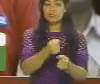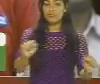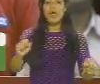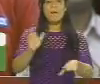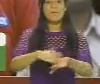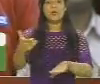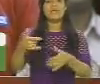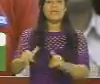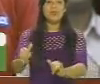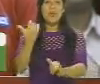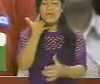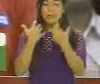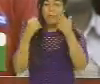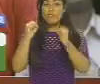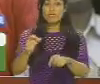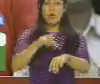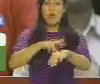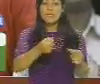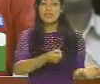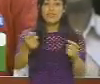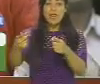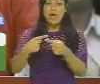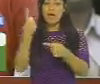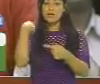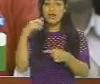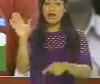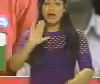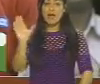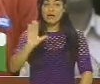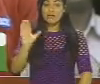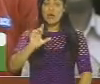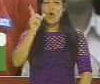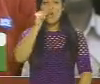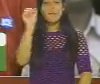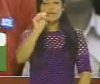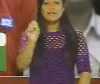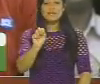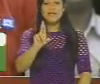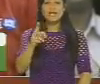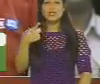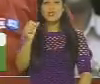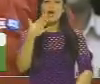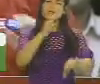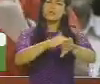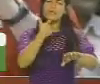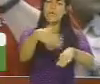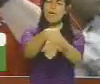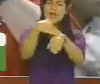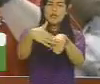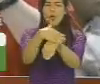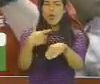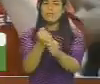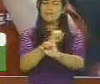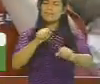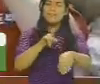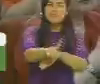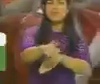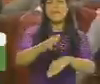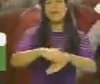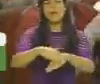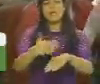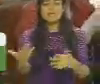hijo bastante enfermo y hubo que trasladarlo el día de ayer a Caracas, que es Sergio Hernández, pero se excusa, pide disculpas por eso.